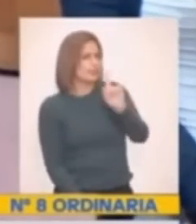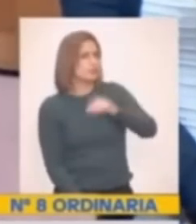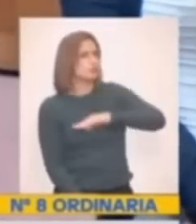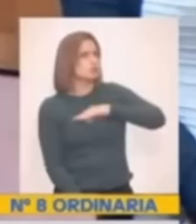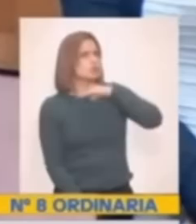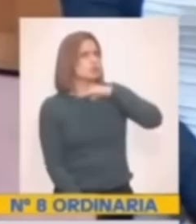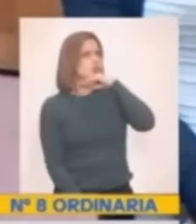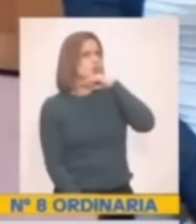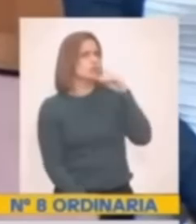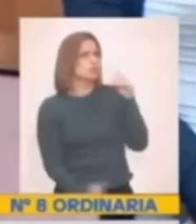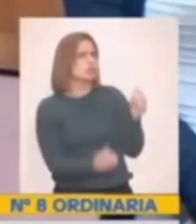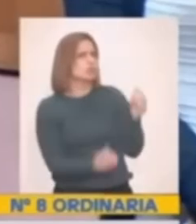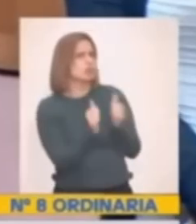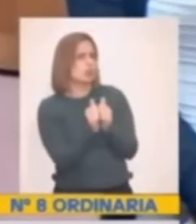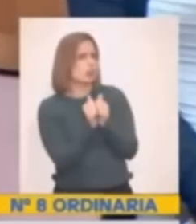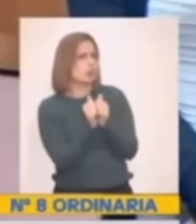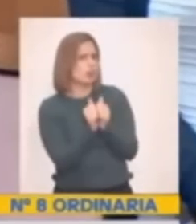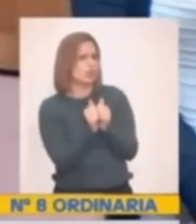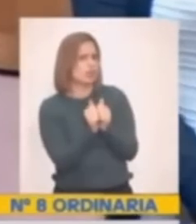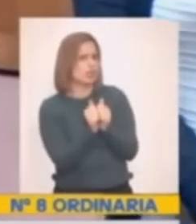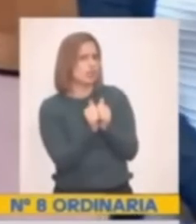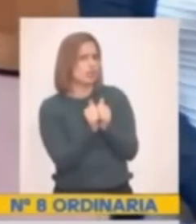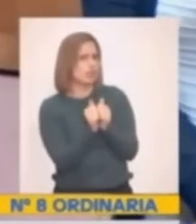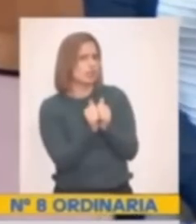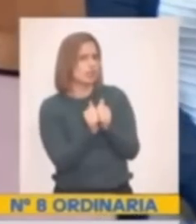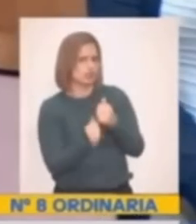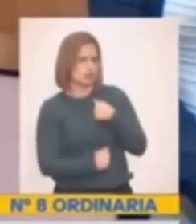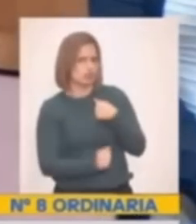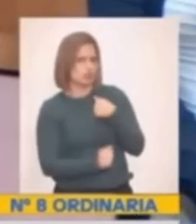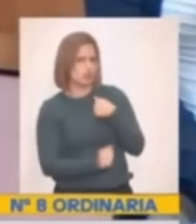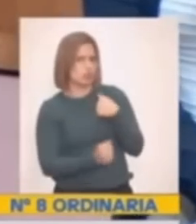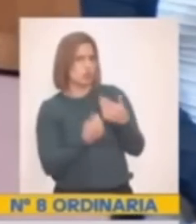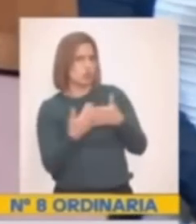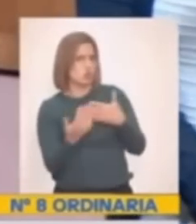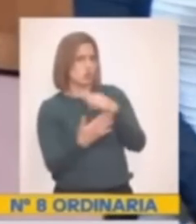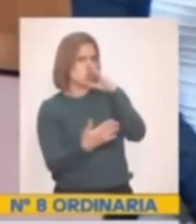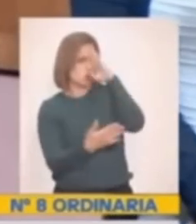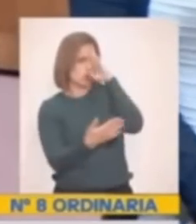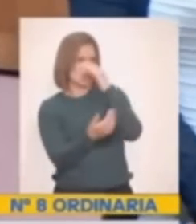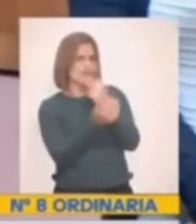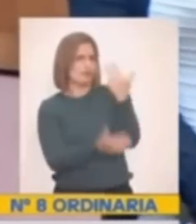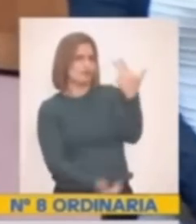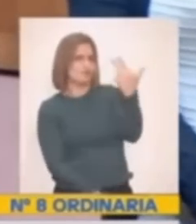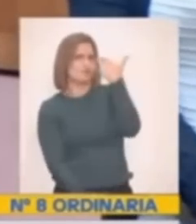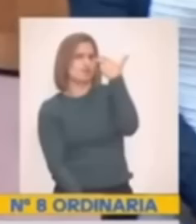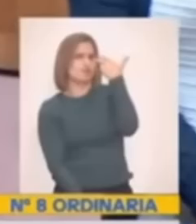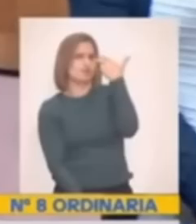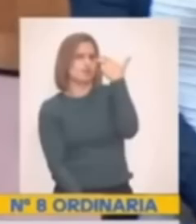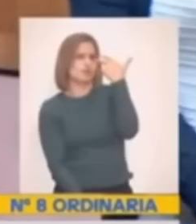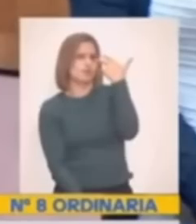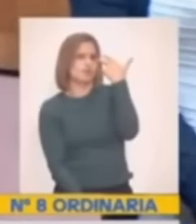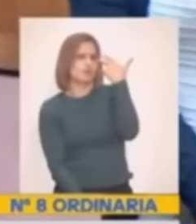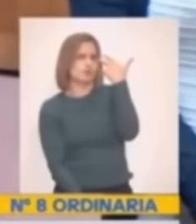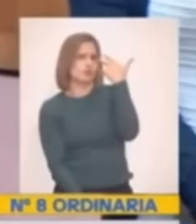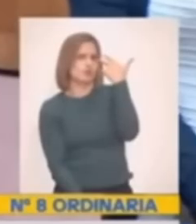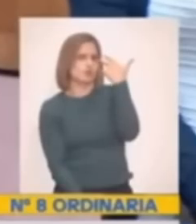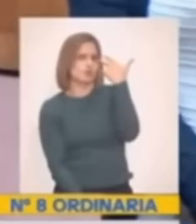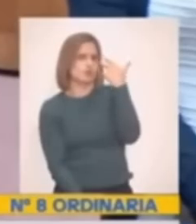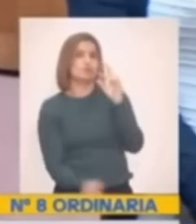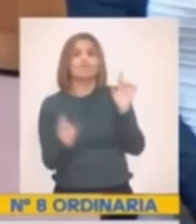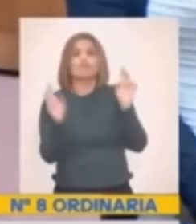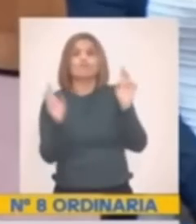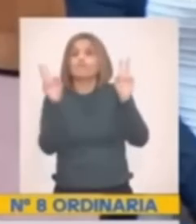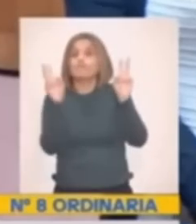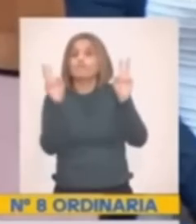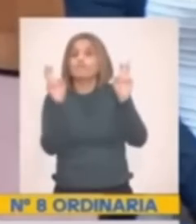una colega, la cual un carabinero le disparó a la cara con un arma Mentira. que